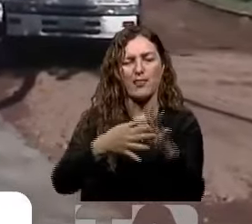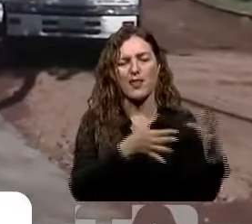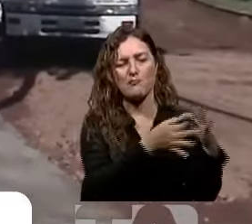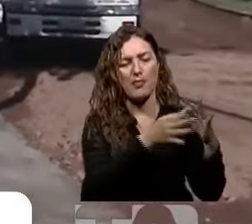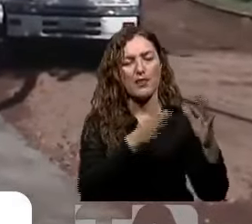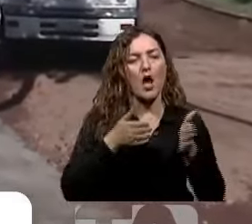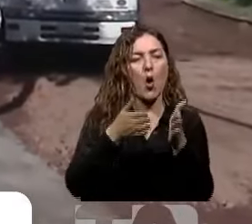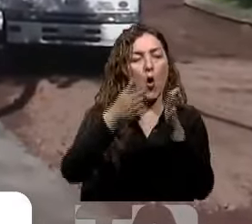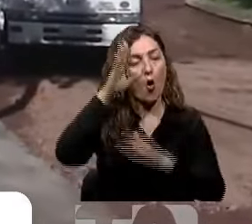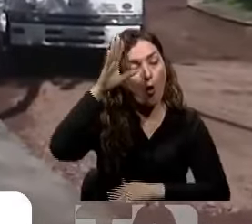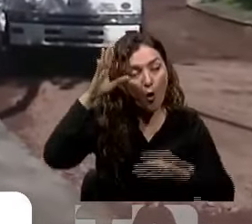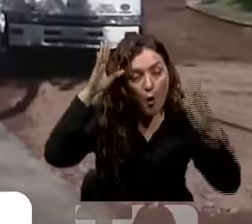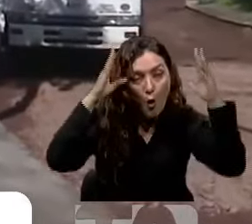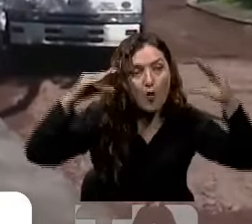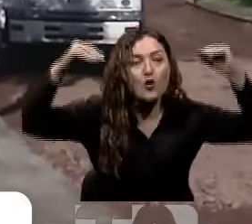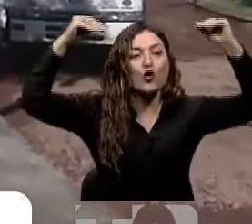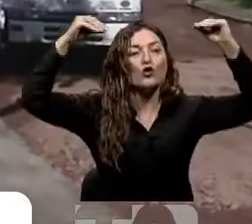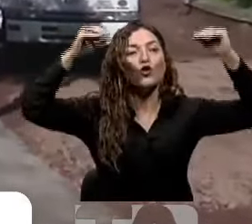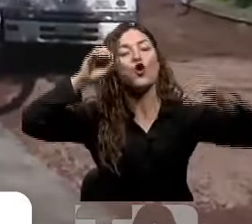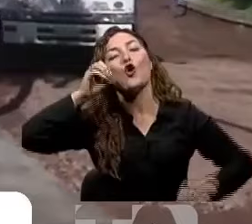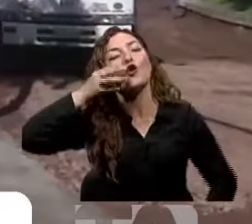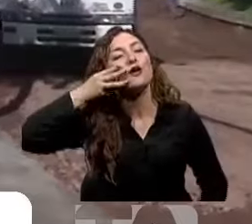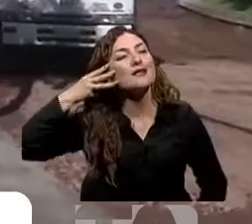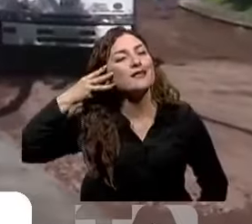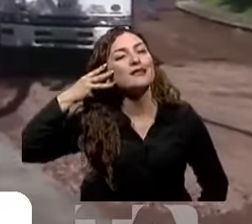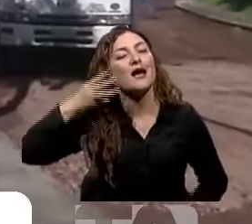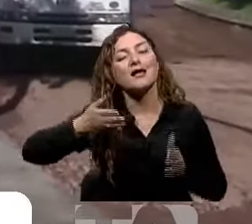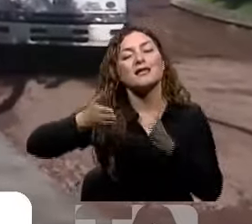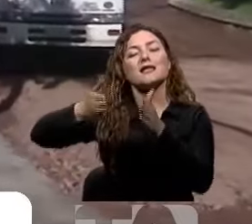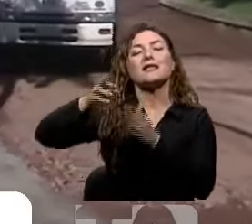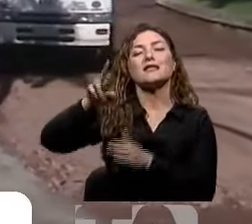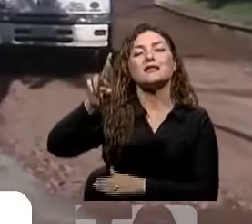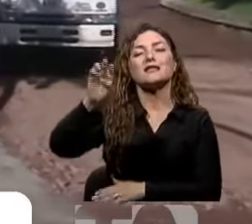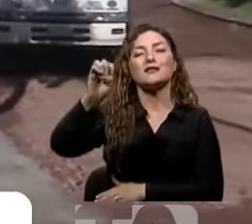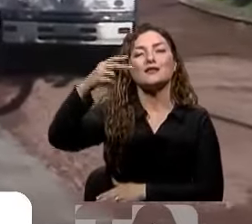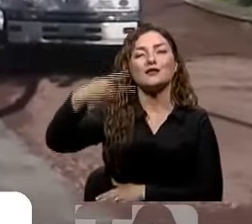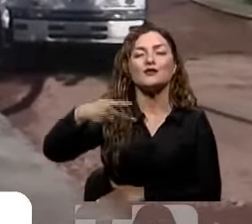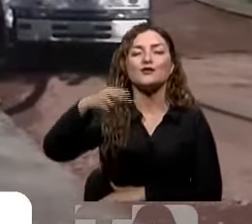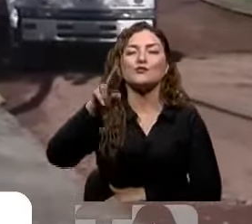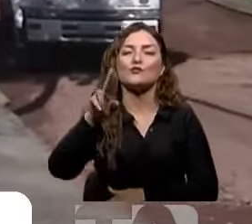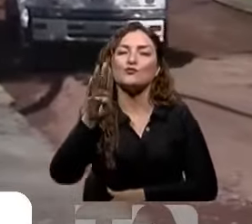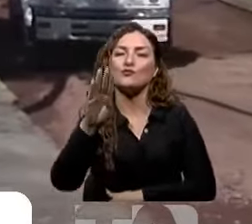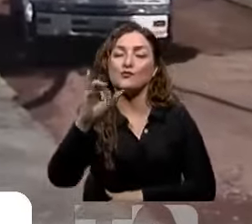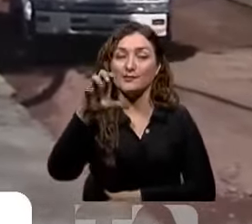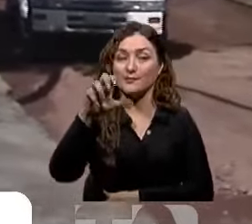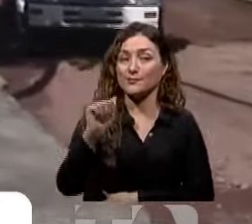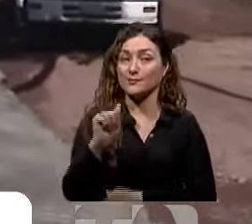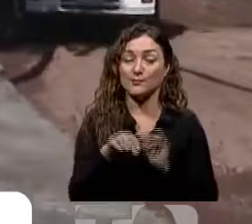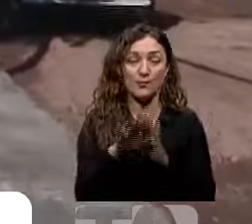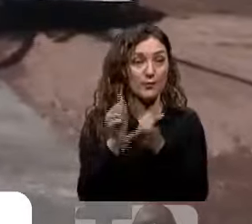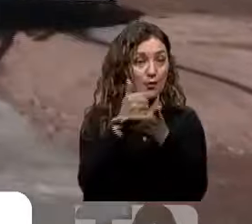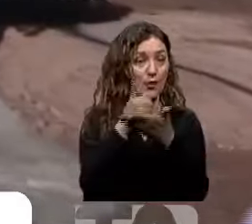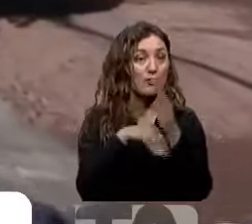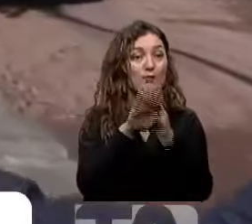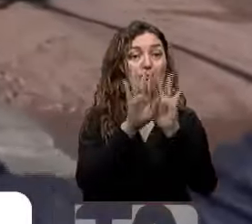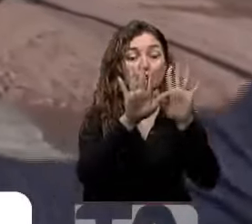Colón, la avenida Orellana y la avenida República. Esta presta beneficios a más de